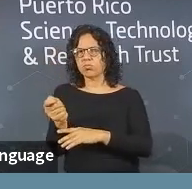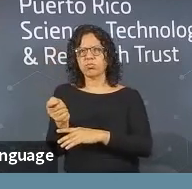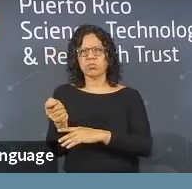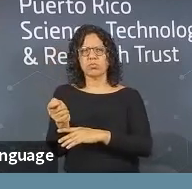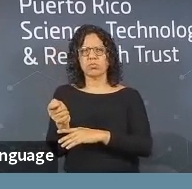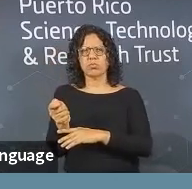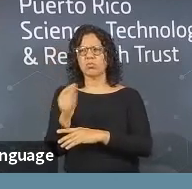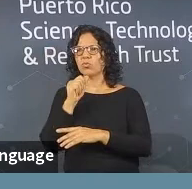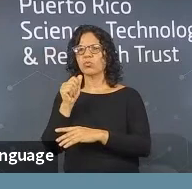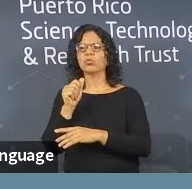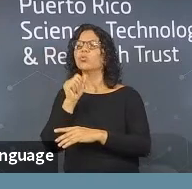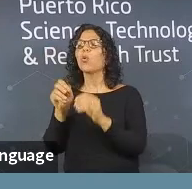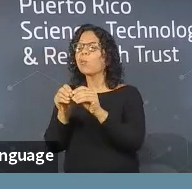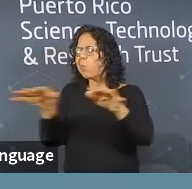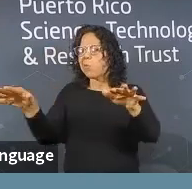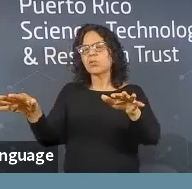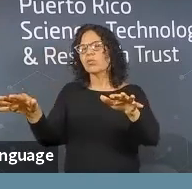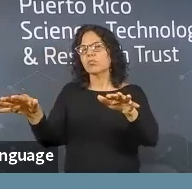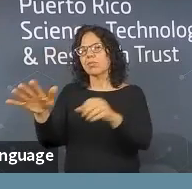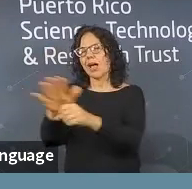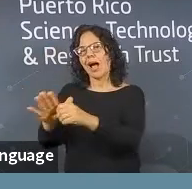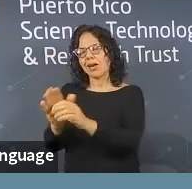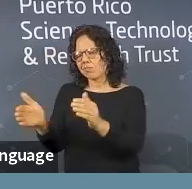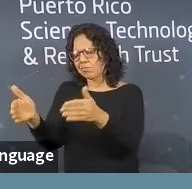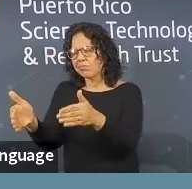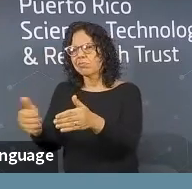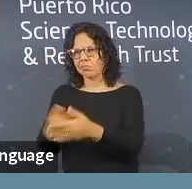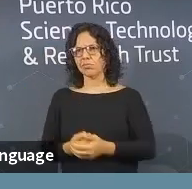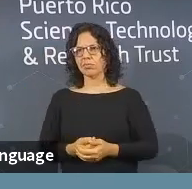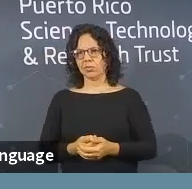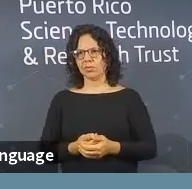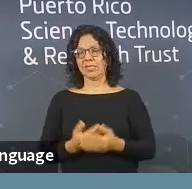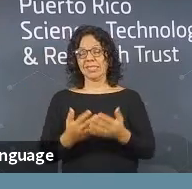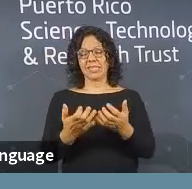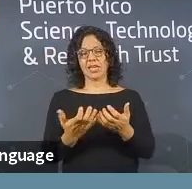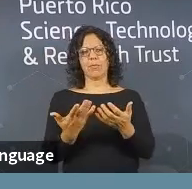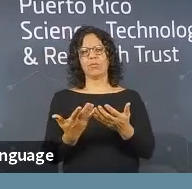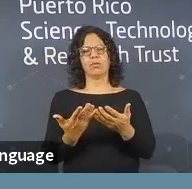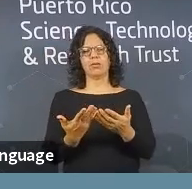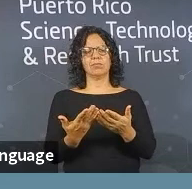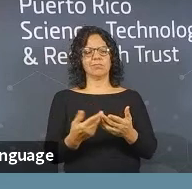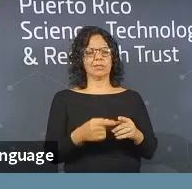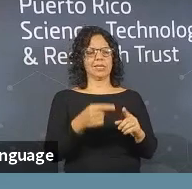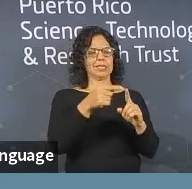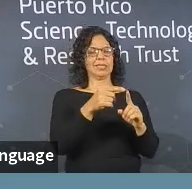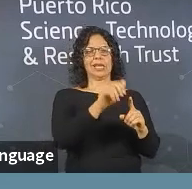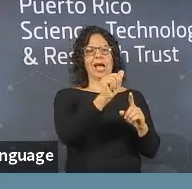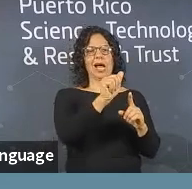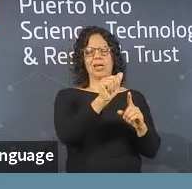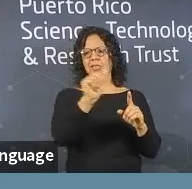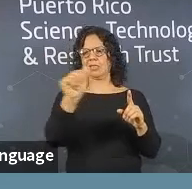en otras áreas. Totalmente contrario de lo que queremos. Queremos que de punto A a punto B haga una